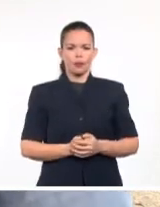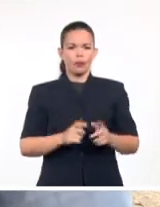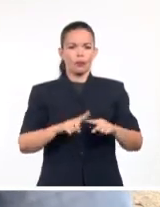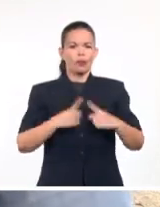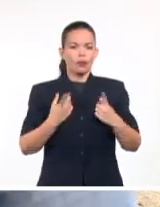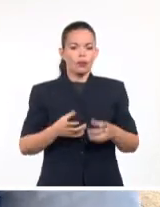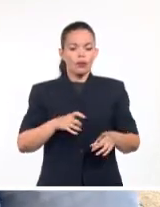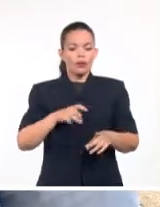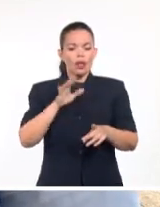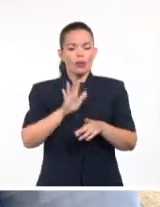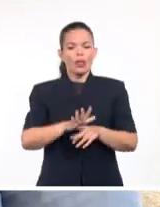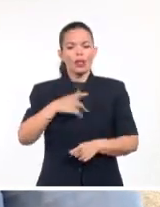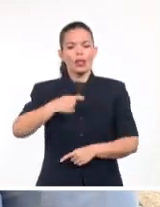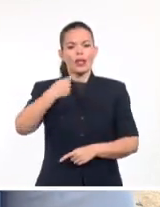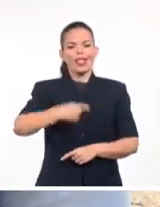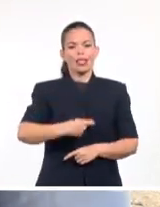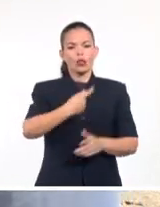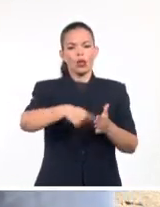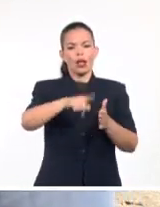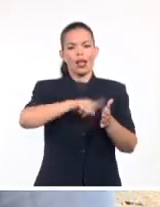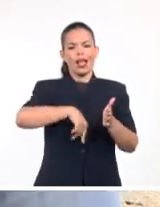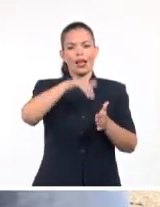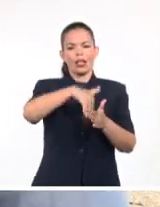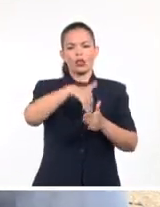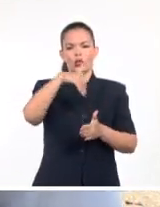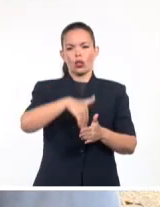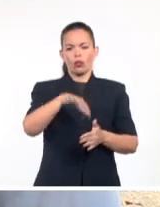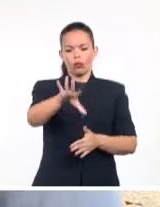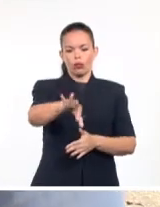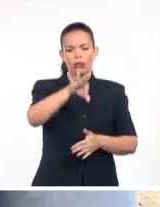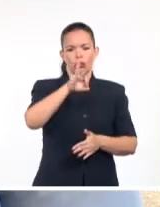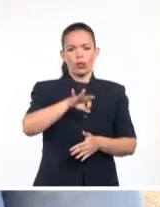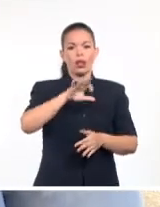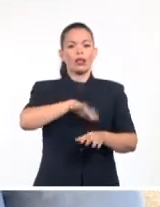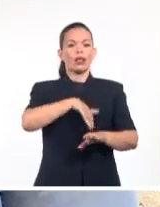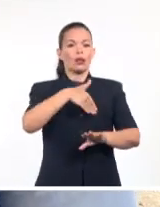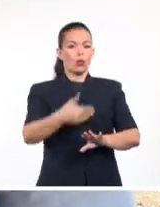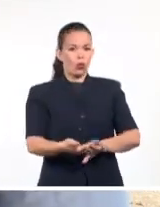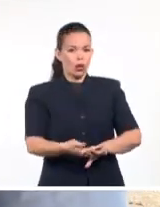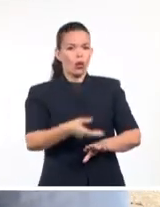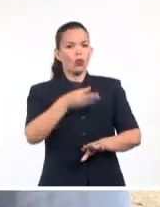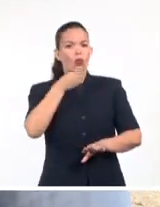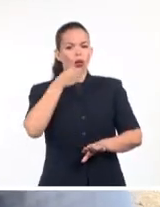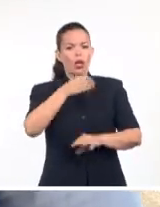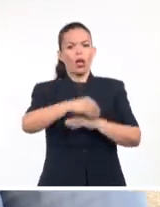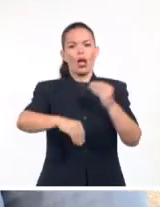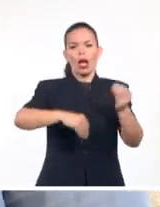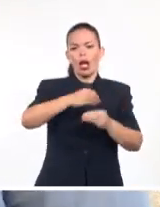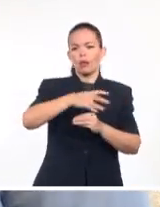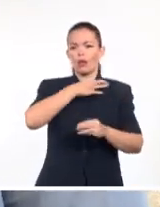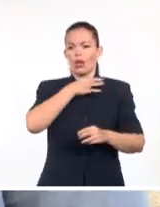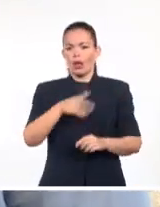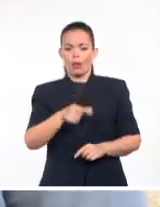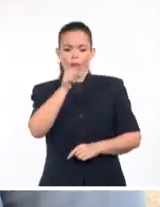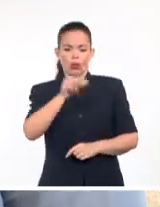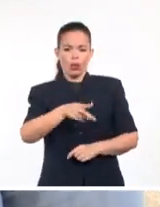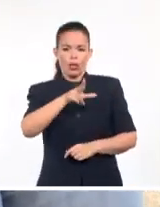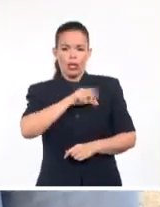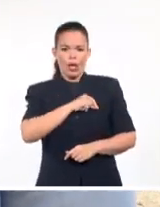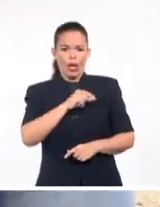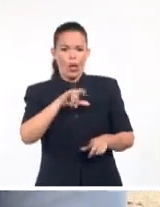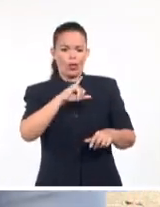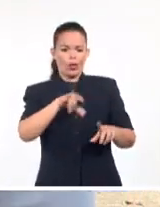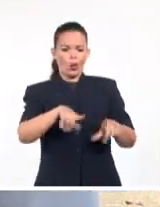nuestros representantes populares que luego tenemos la posibilidad de revocar su mandato en el caso de que no cumplan con su gestión, que luego tenemos